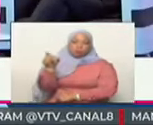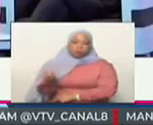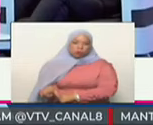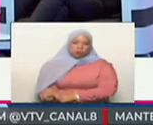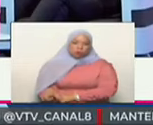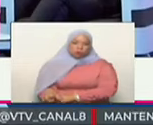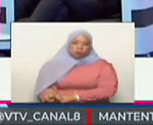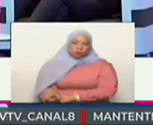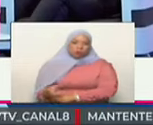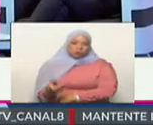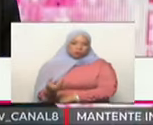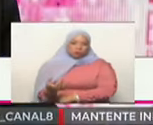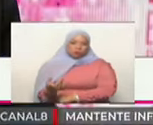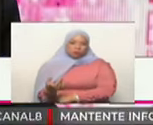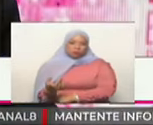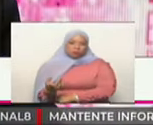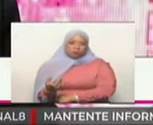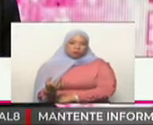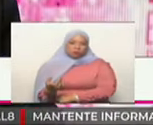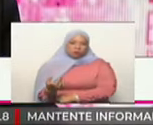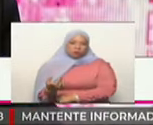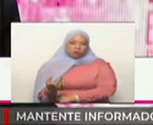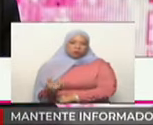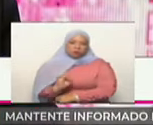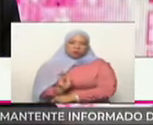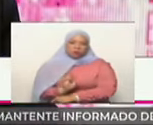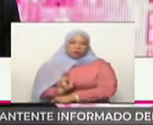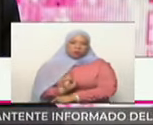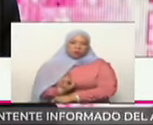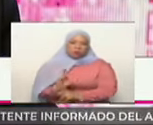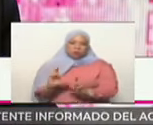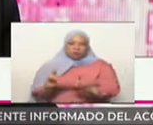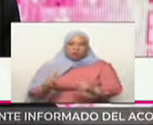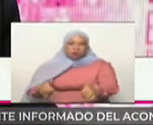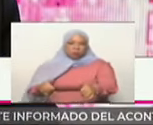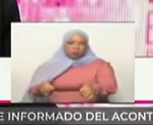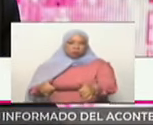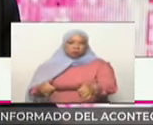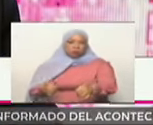Pero es inevitable, ya nació.